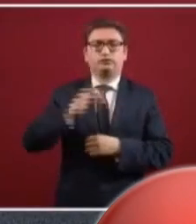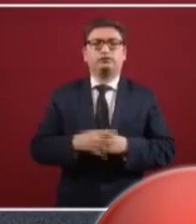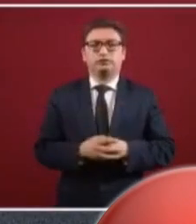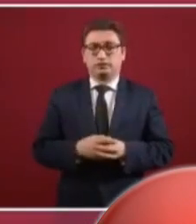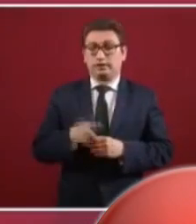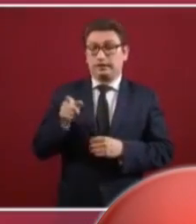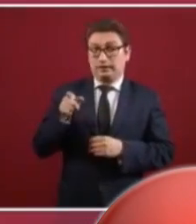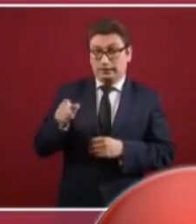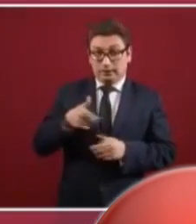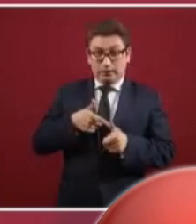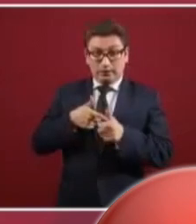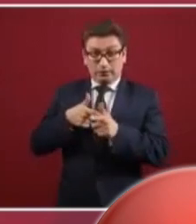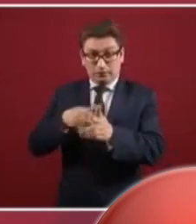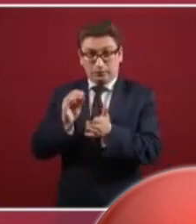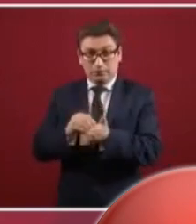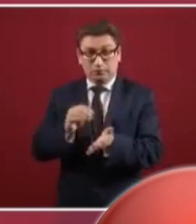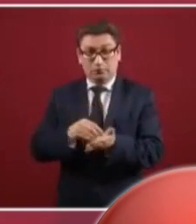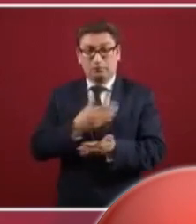estando en funciones,